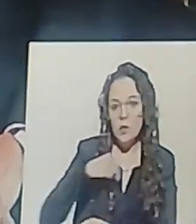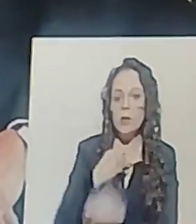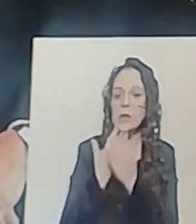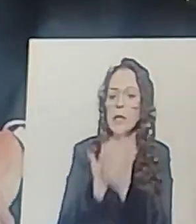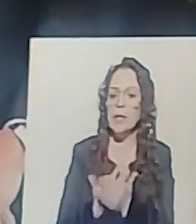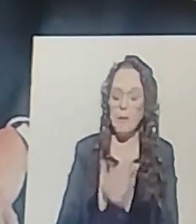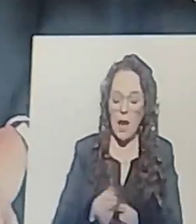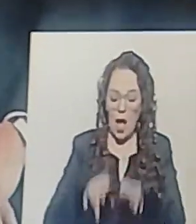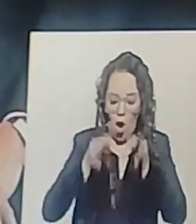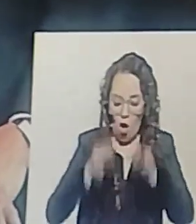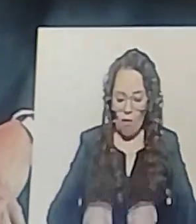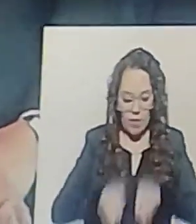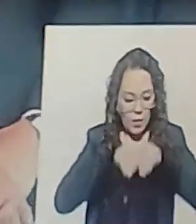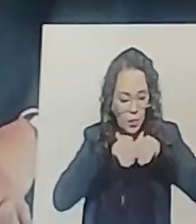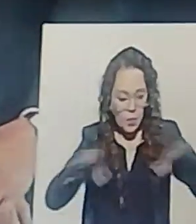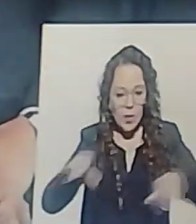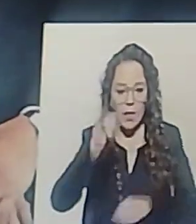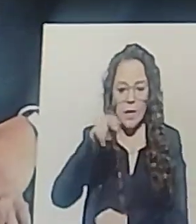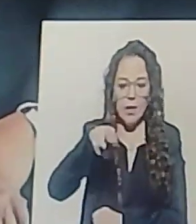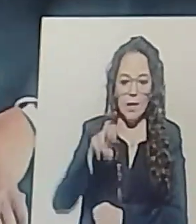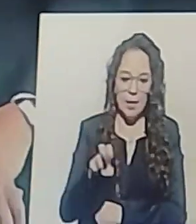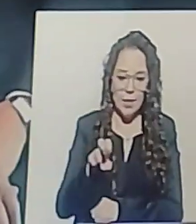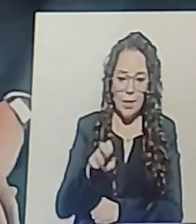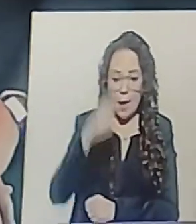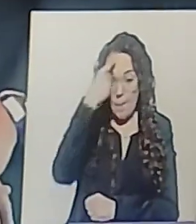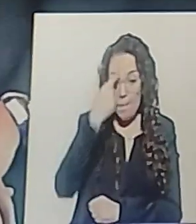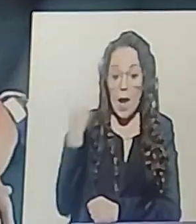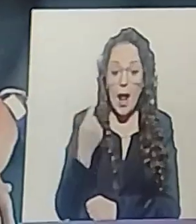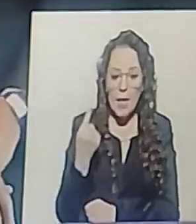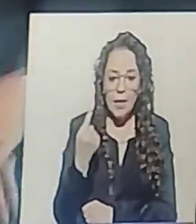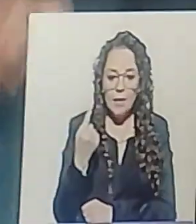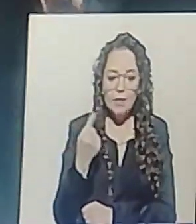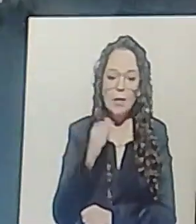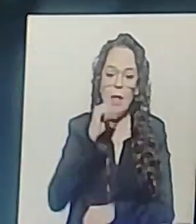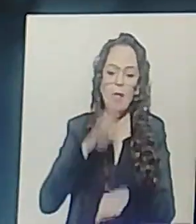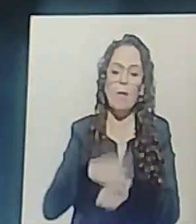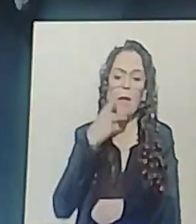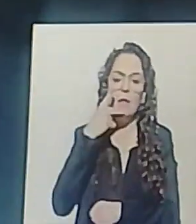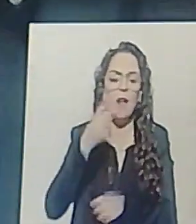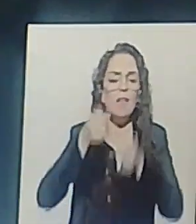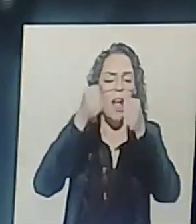INE. Simplemente para que ratifiquen ese triunfo.